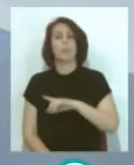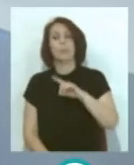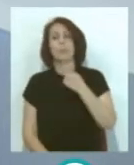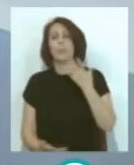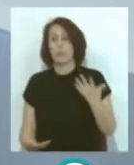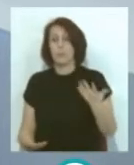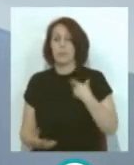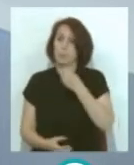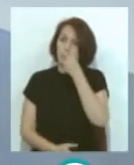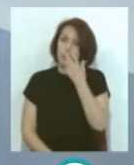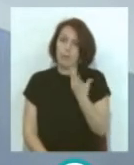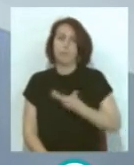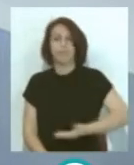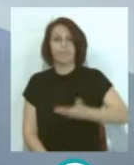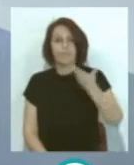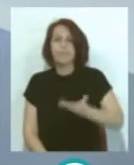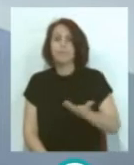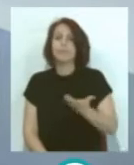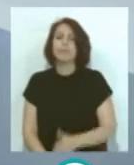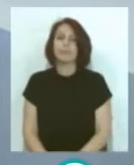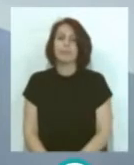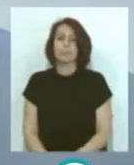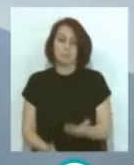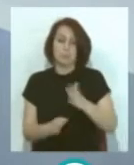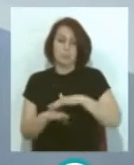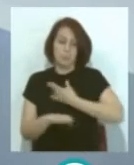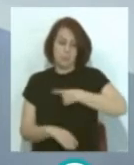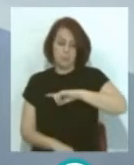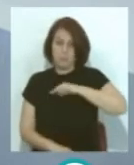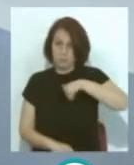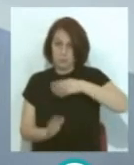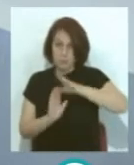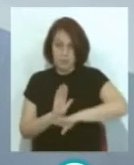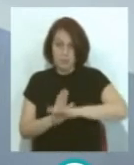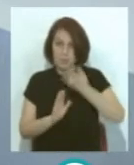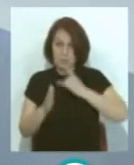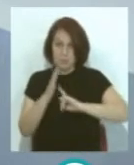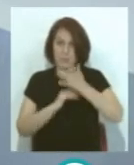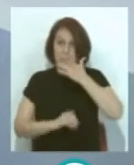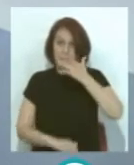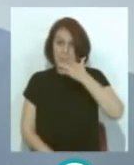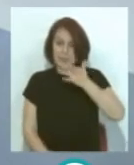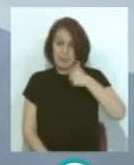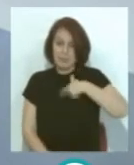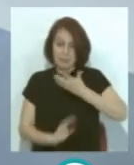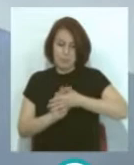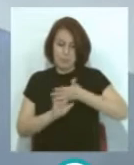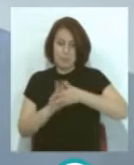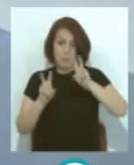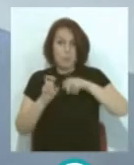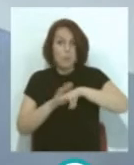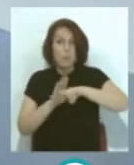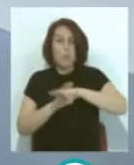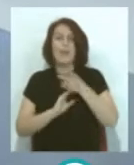primera, la buena, la importante, para nosotros aquí en el programa de Submarino Amarillo, que hablamos de fútbol